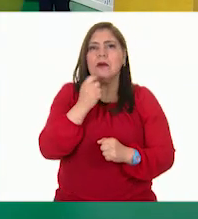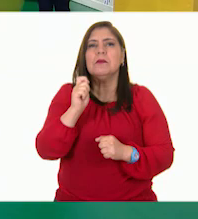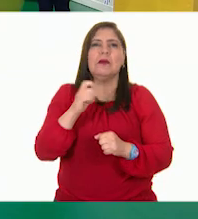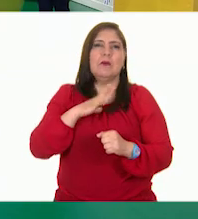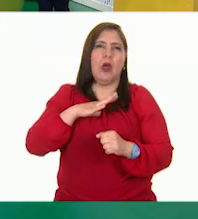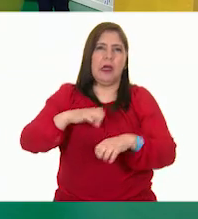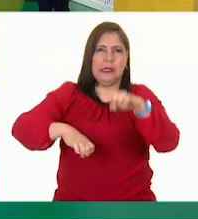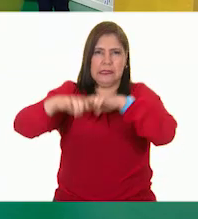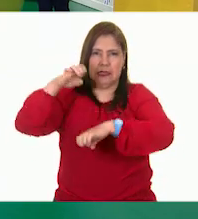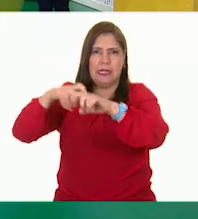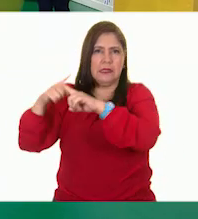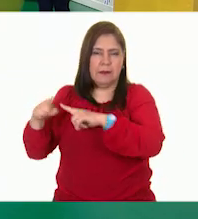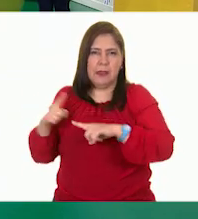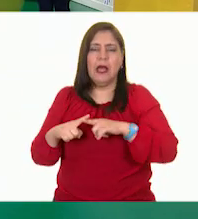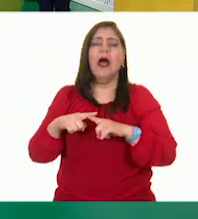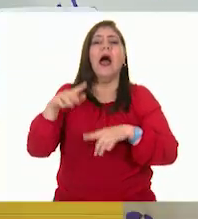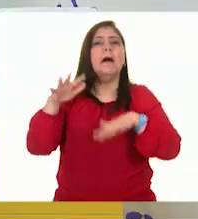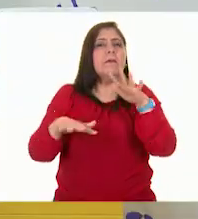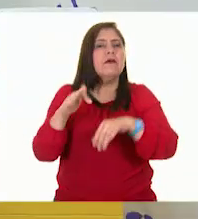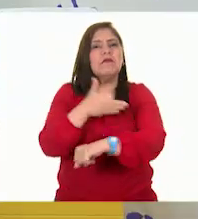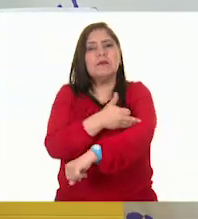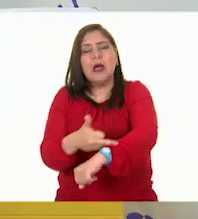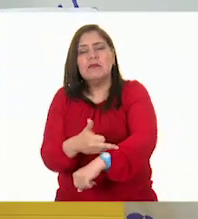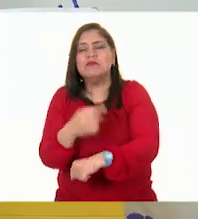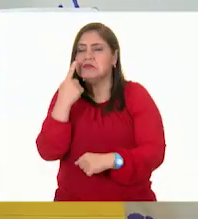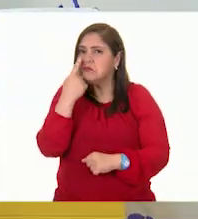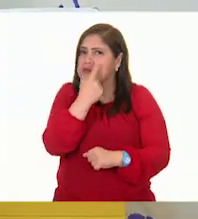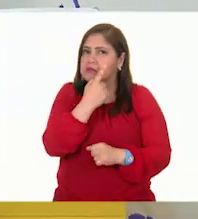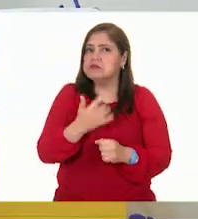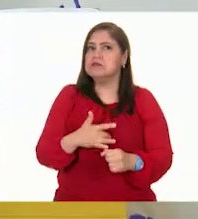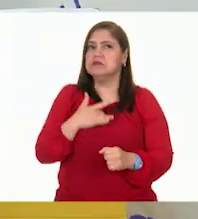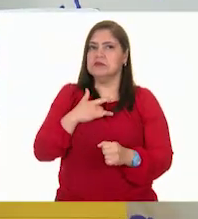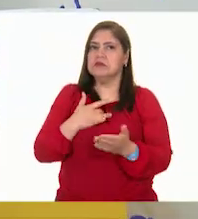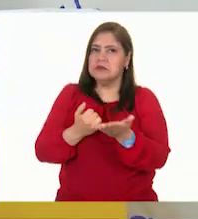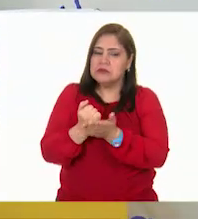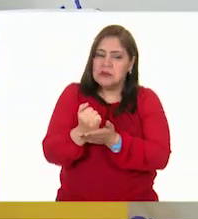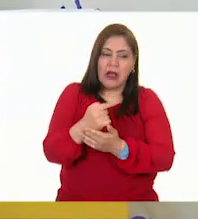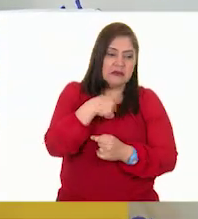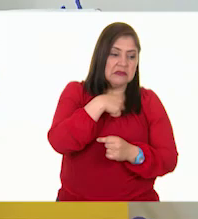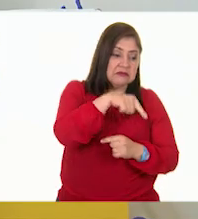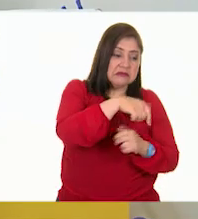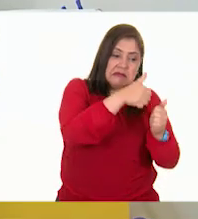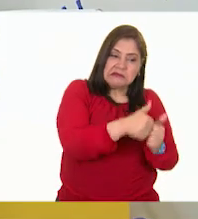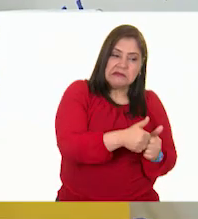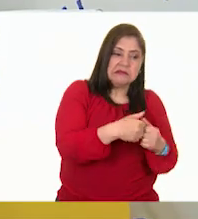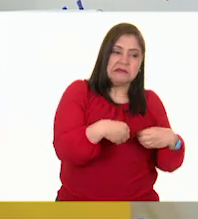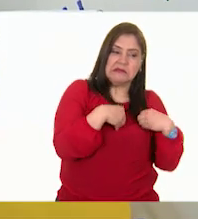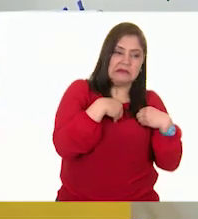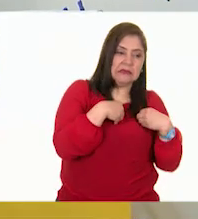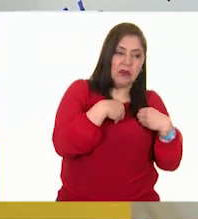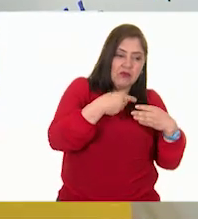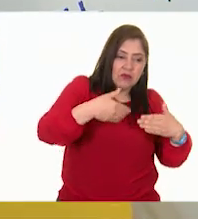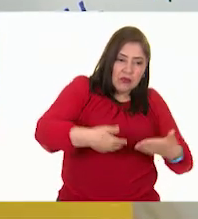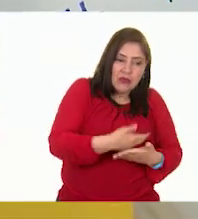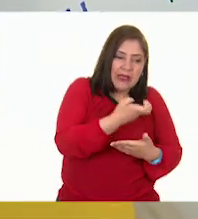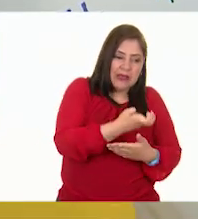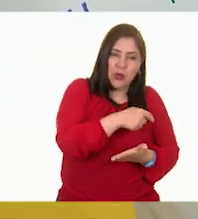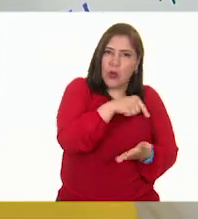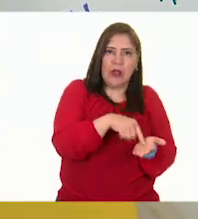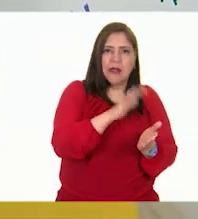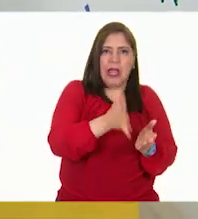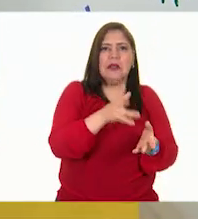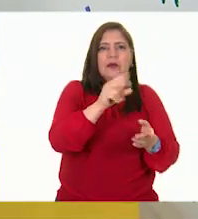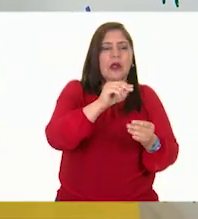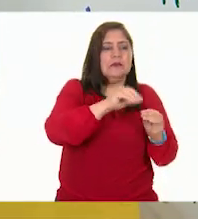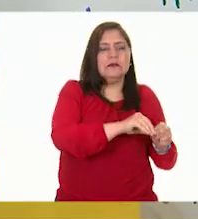edades, sus familias toman la decisión de salir de su lugar de origen para ir a otro